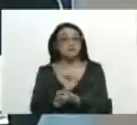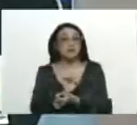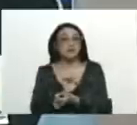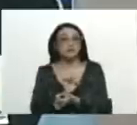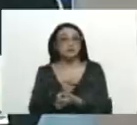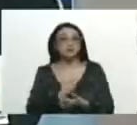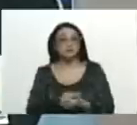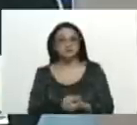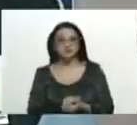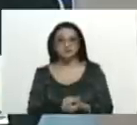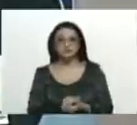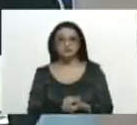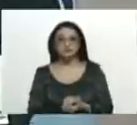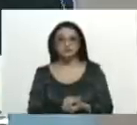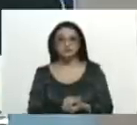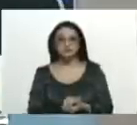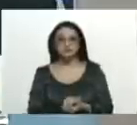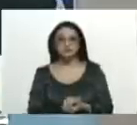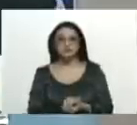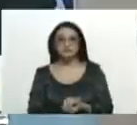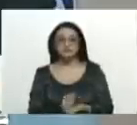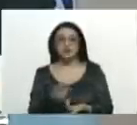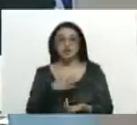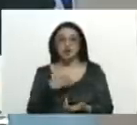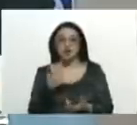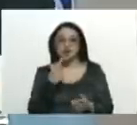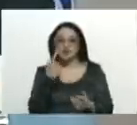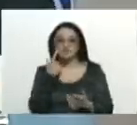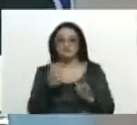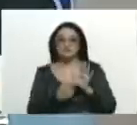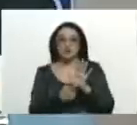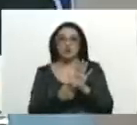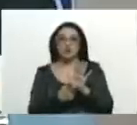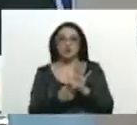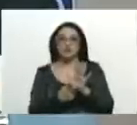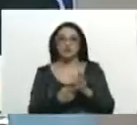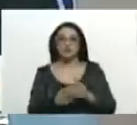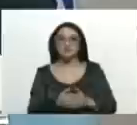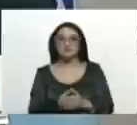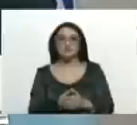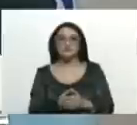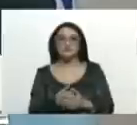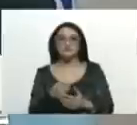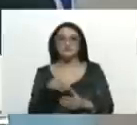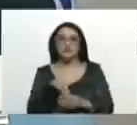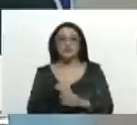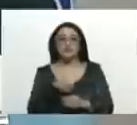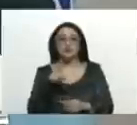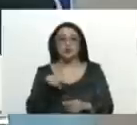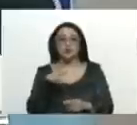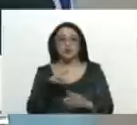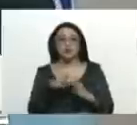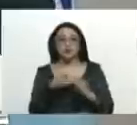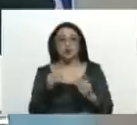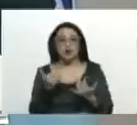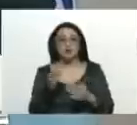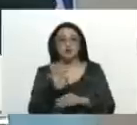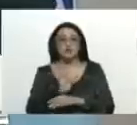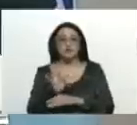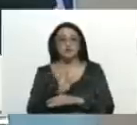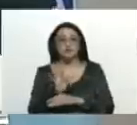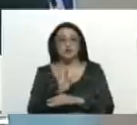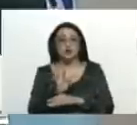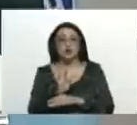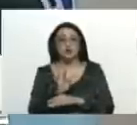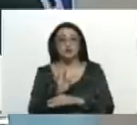están detenidas eso eso es lo que yo quiero rescatar dentro de todo esto O sea está funcionando de